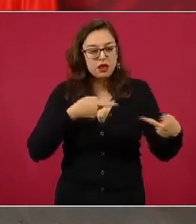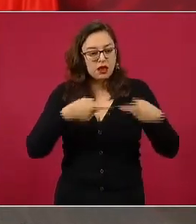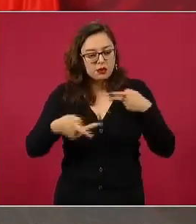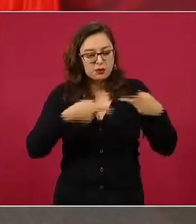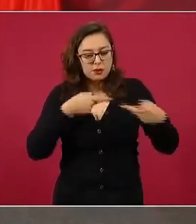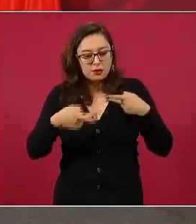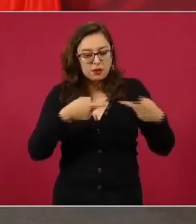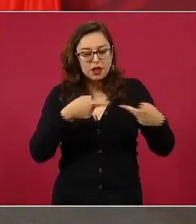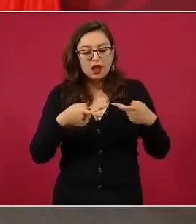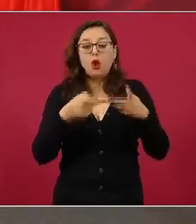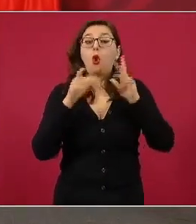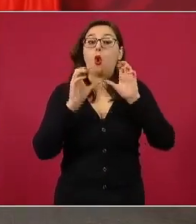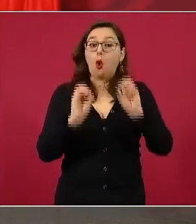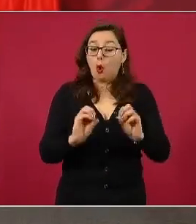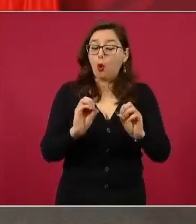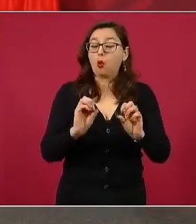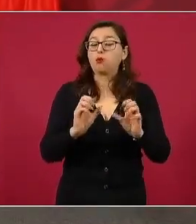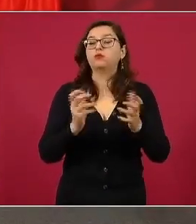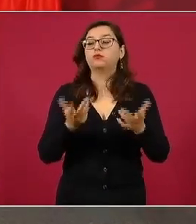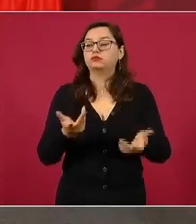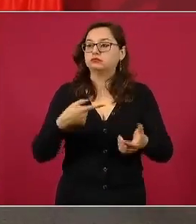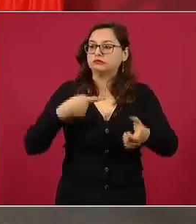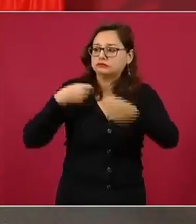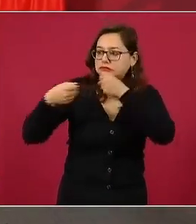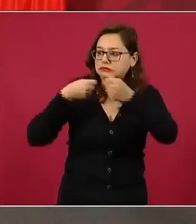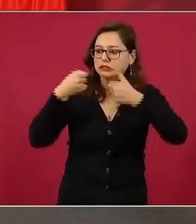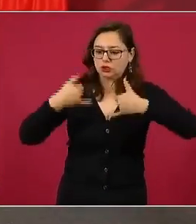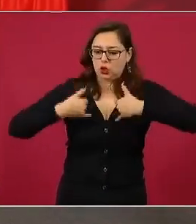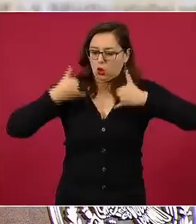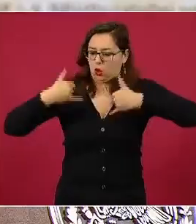o le dan oportunidad a muchos periodistas